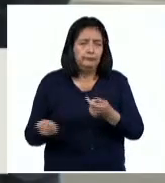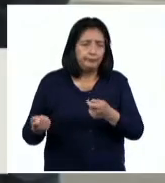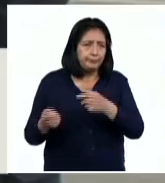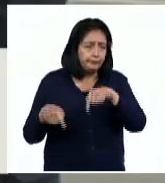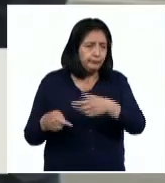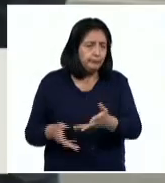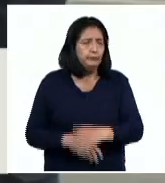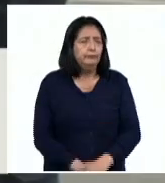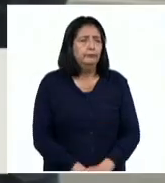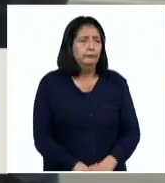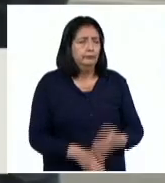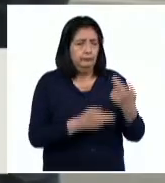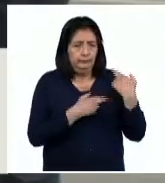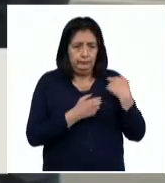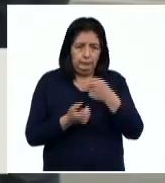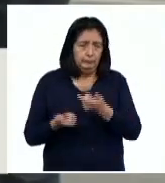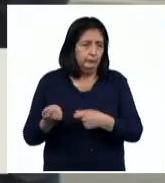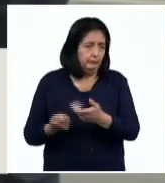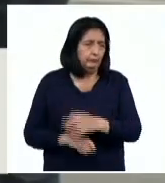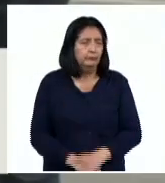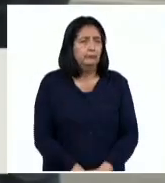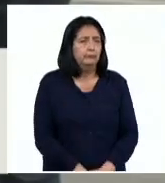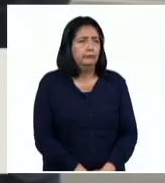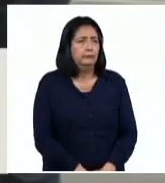aquí presente, encargado de negocios.